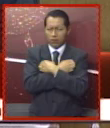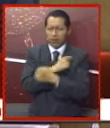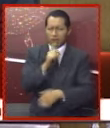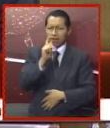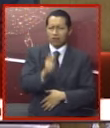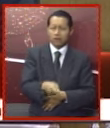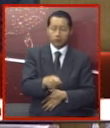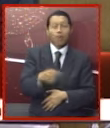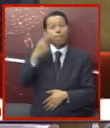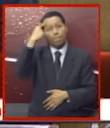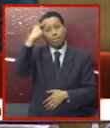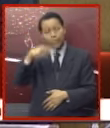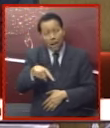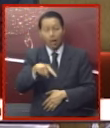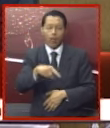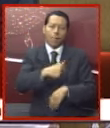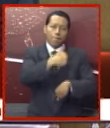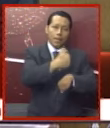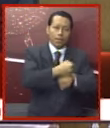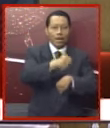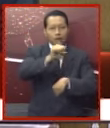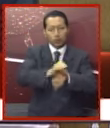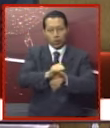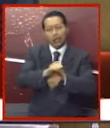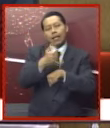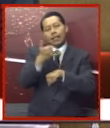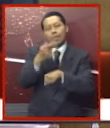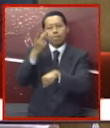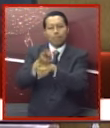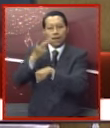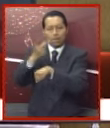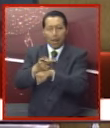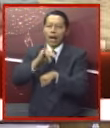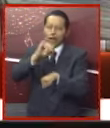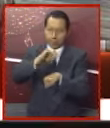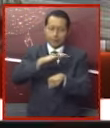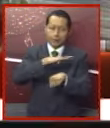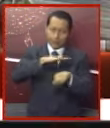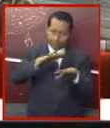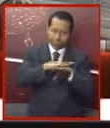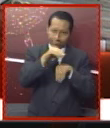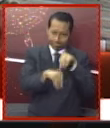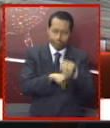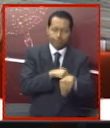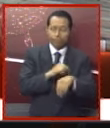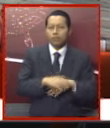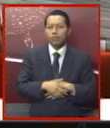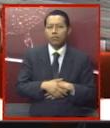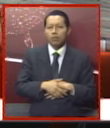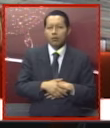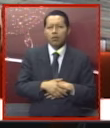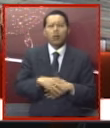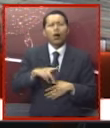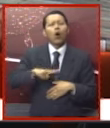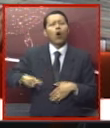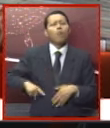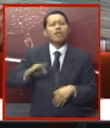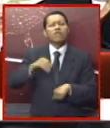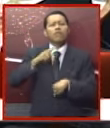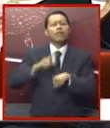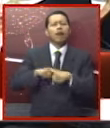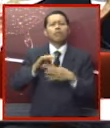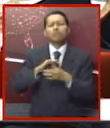reforma a la educación básica y a la educación media superior. Bueno, el funcionario del gobierno federal informó